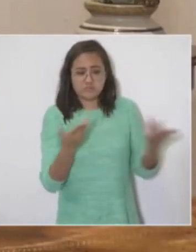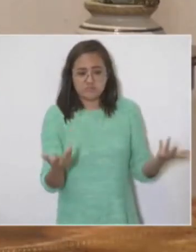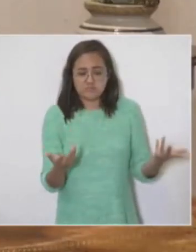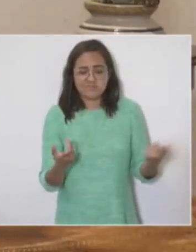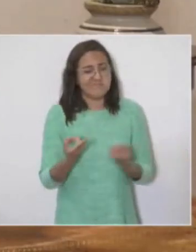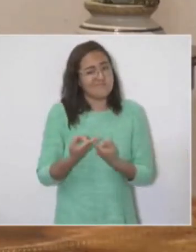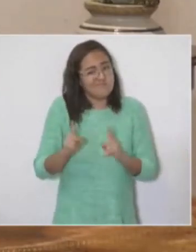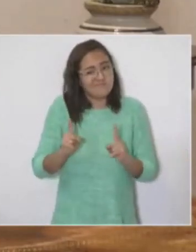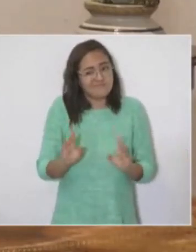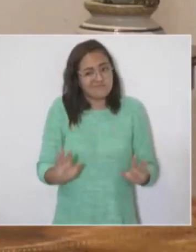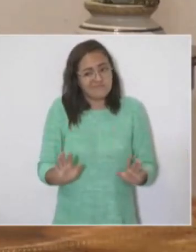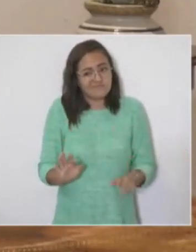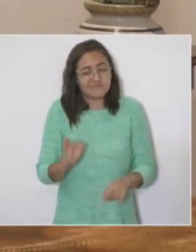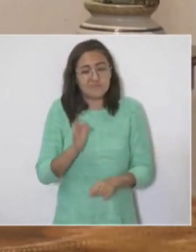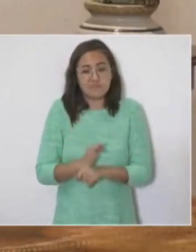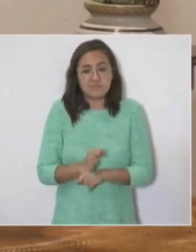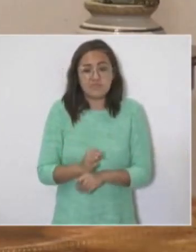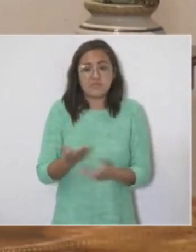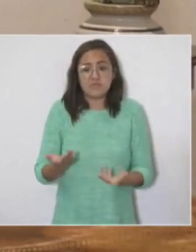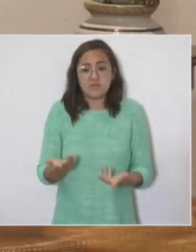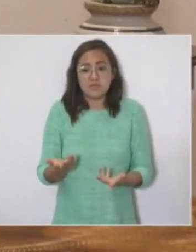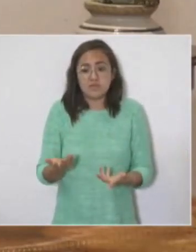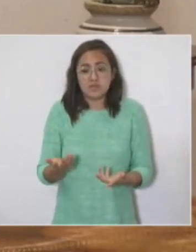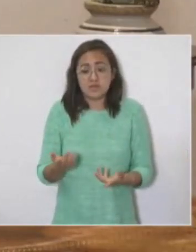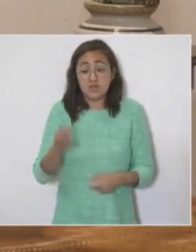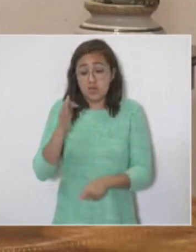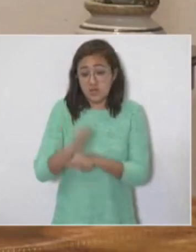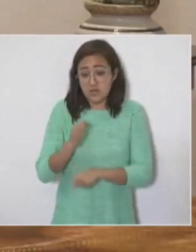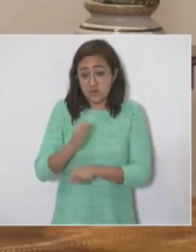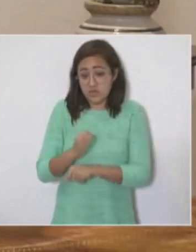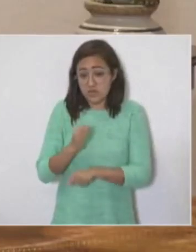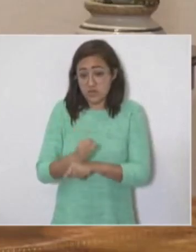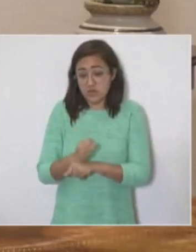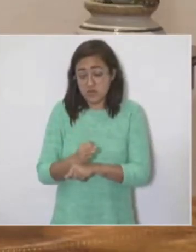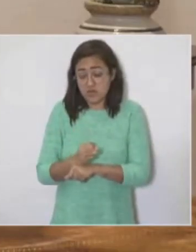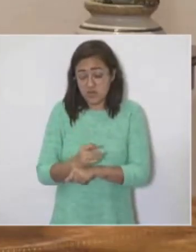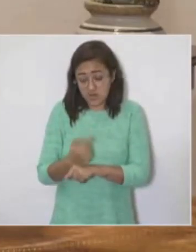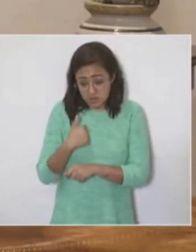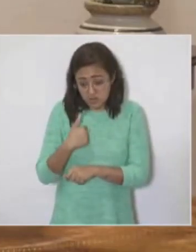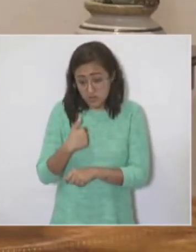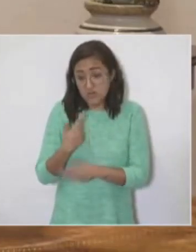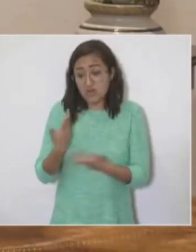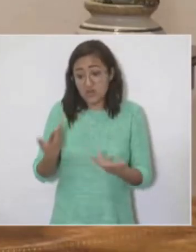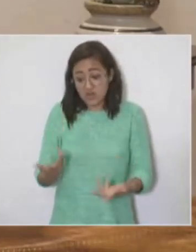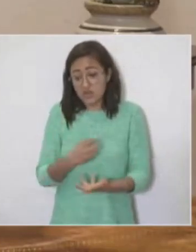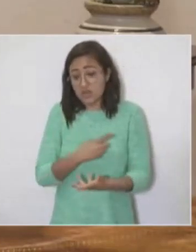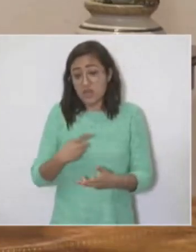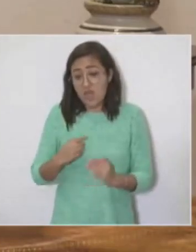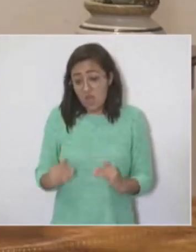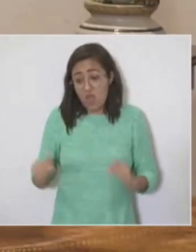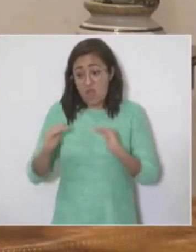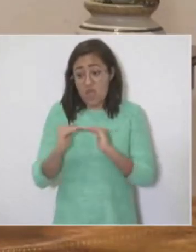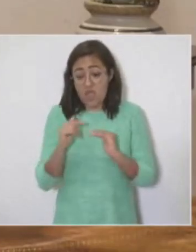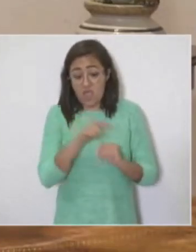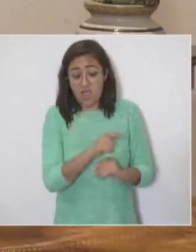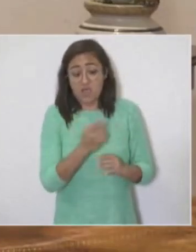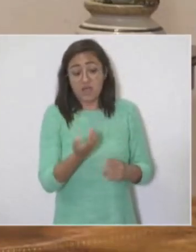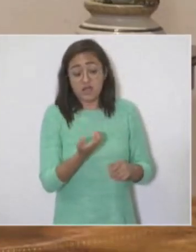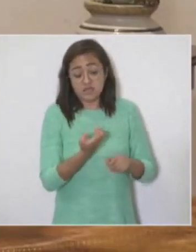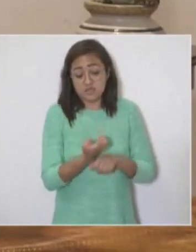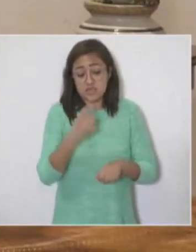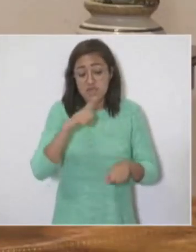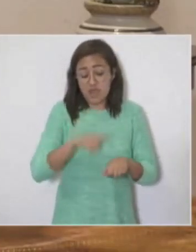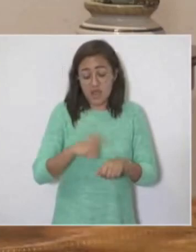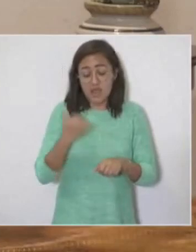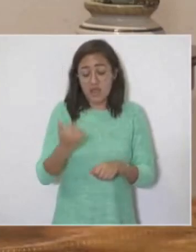y por tanto hora en este momento poner en condiciones iguales a los maestros estatales